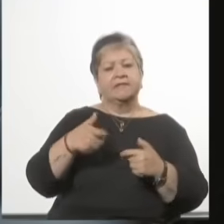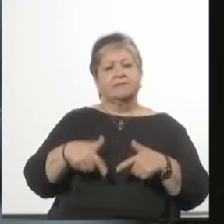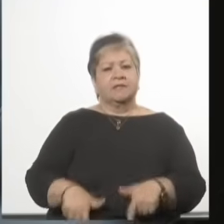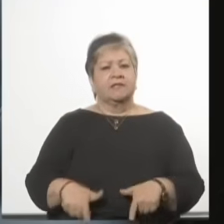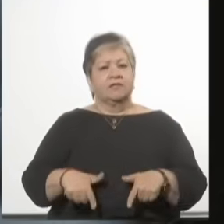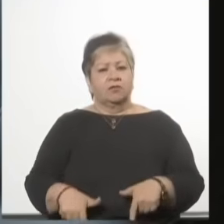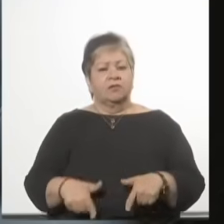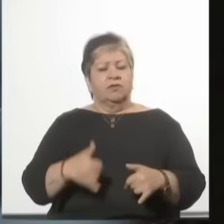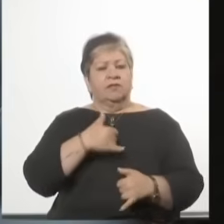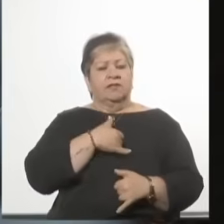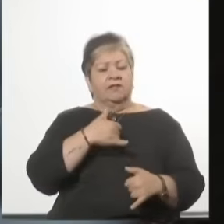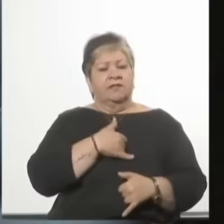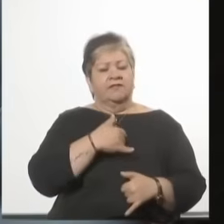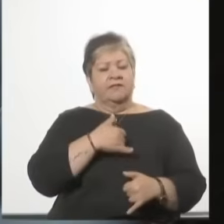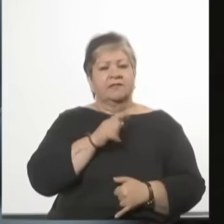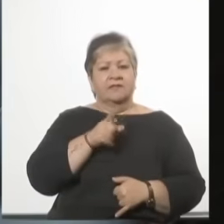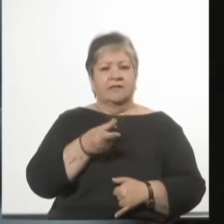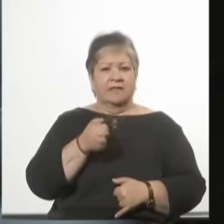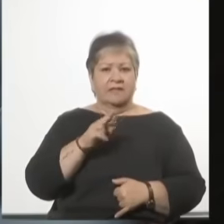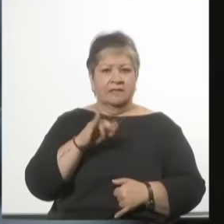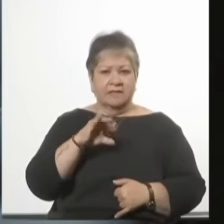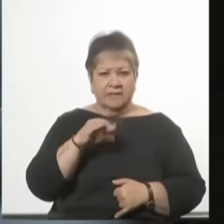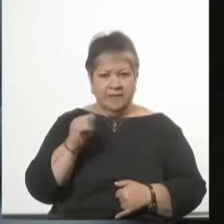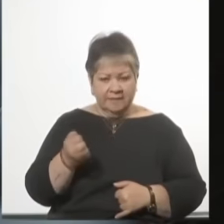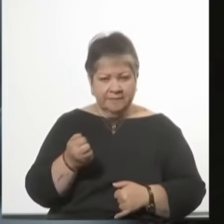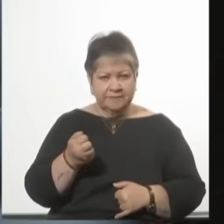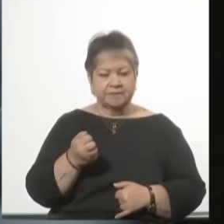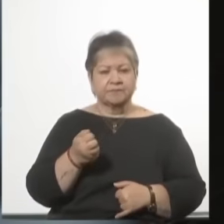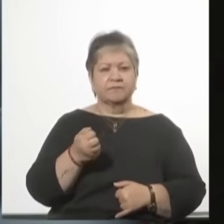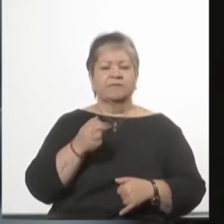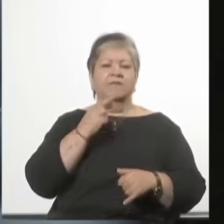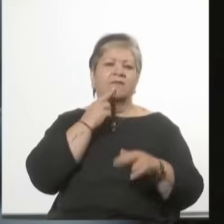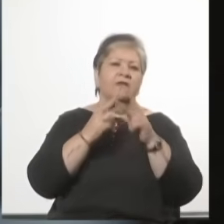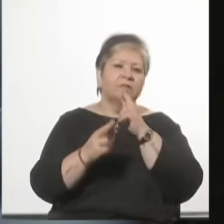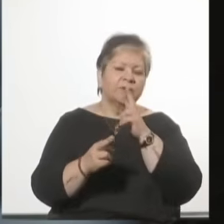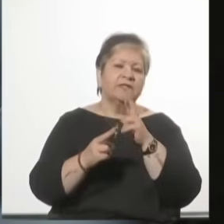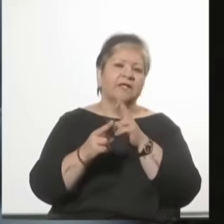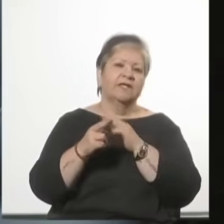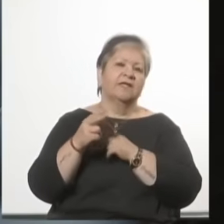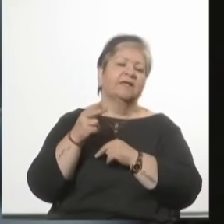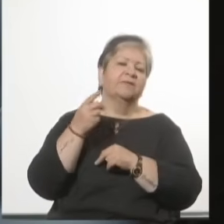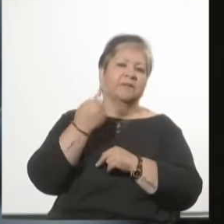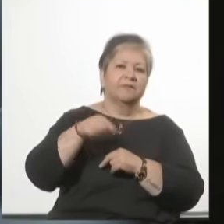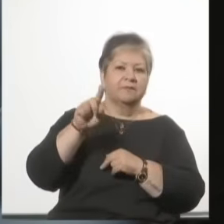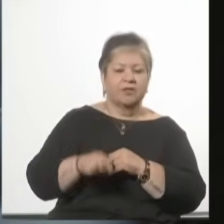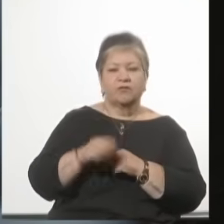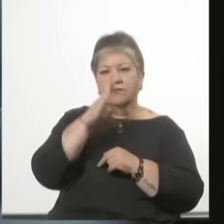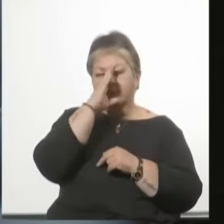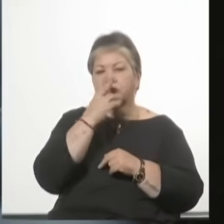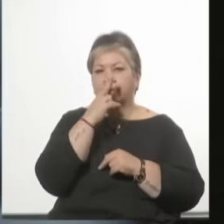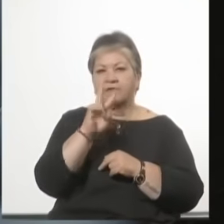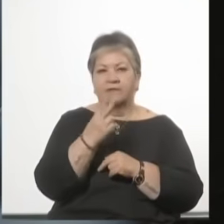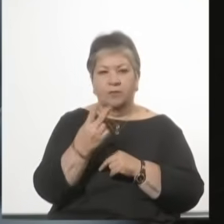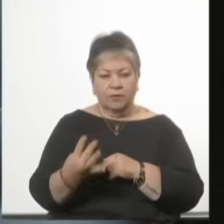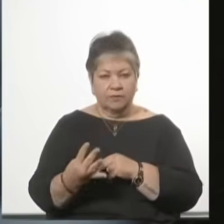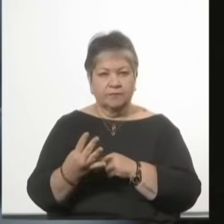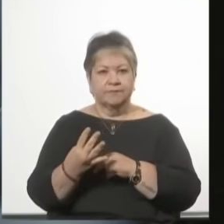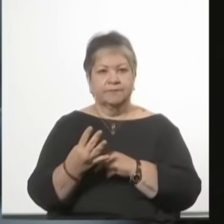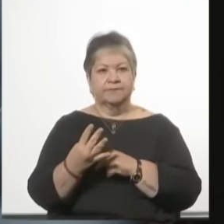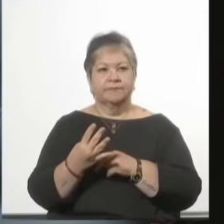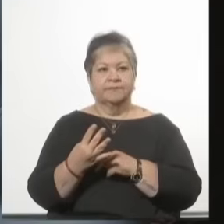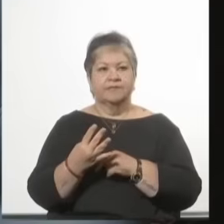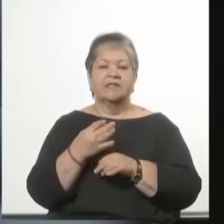Nacional, doctor Javier García, como surge de respuesta enviada con fecha 1 de febrero de 2024, en la cual